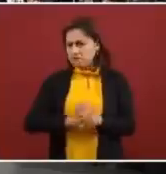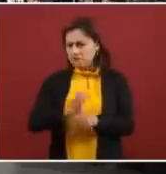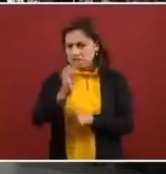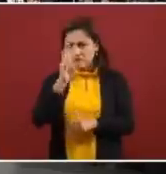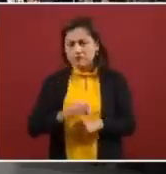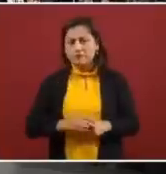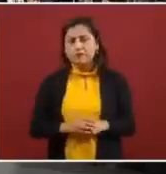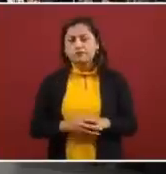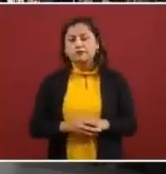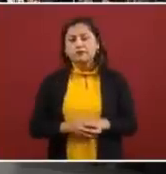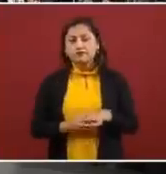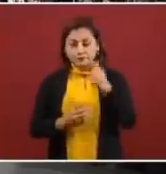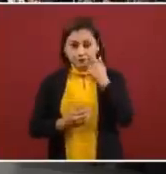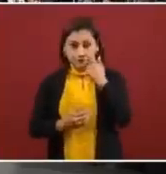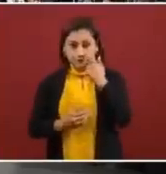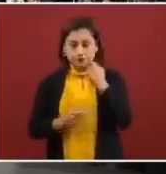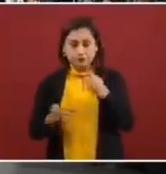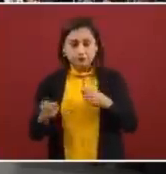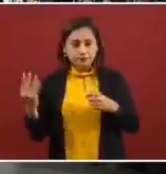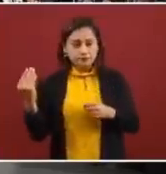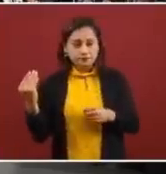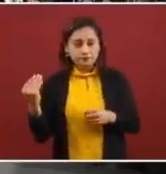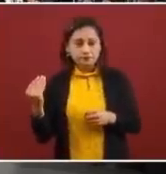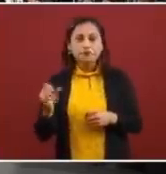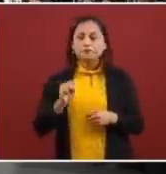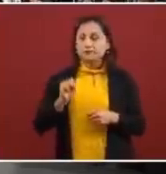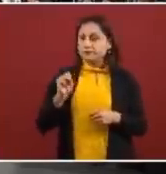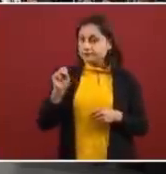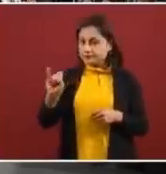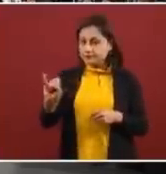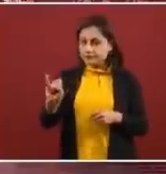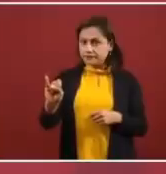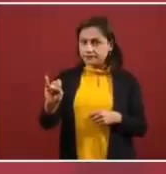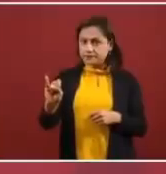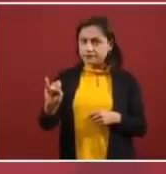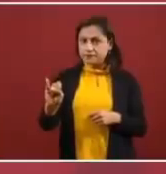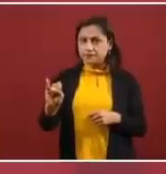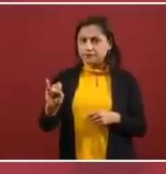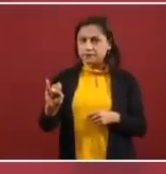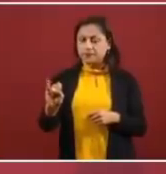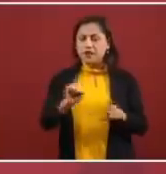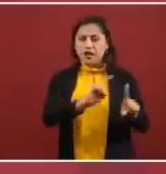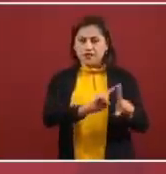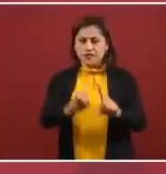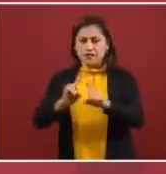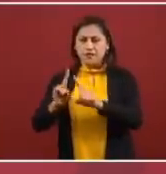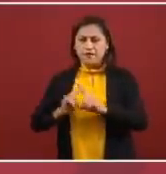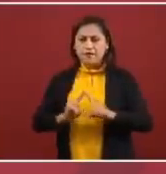si en todos los casos se tienen que castigar a